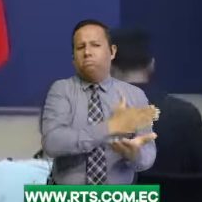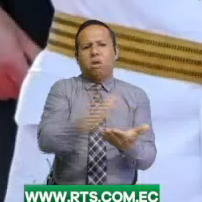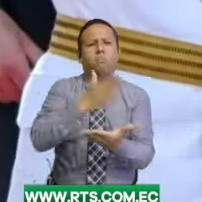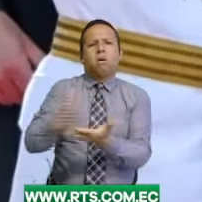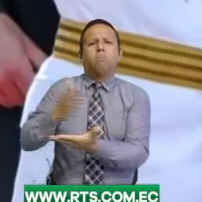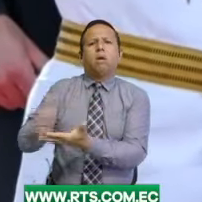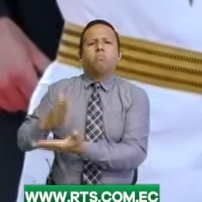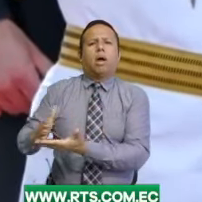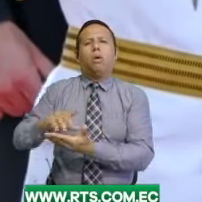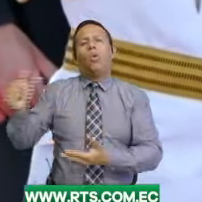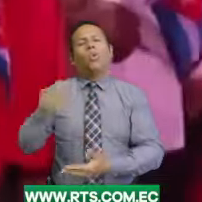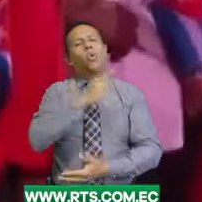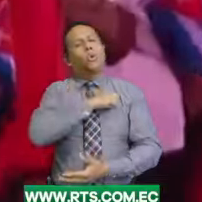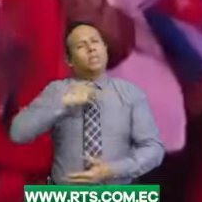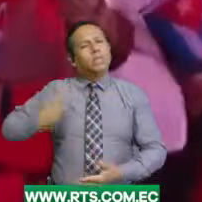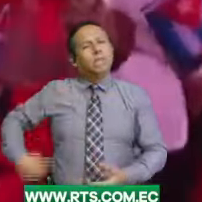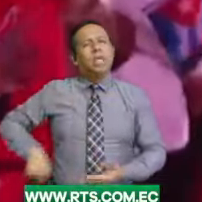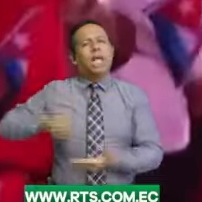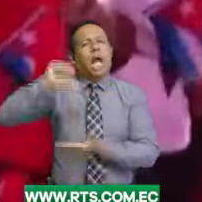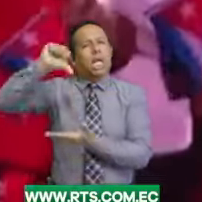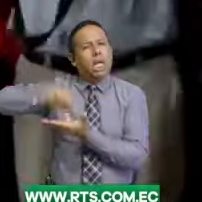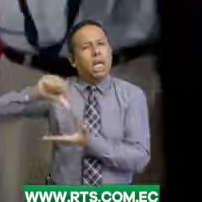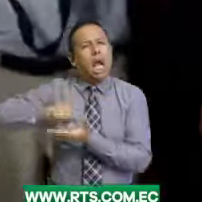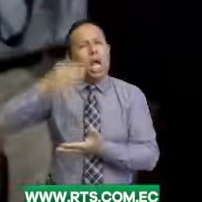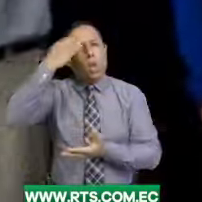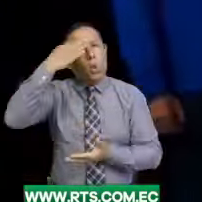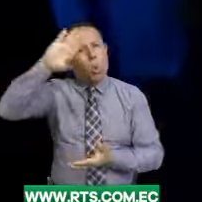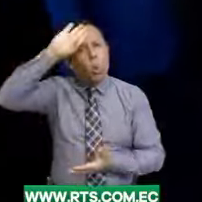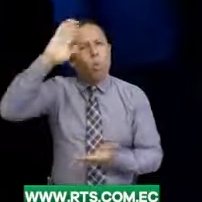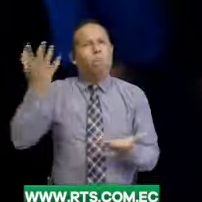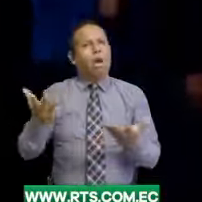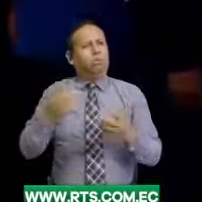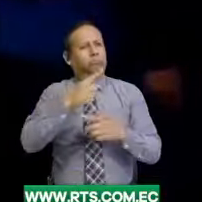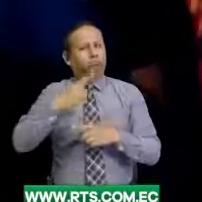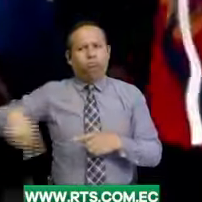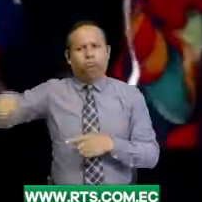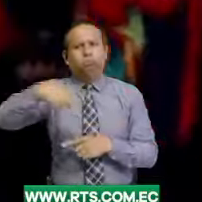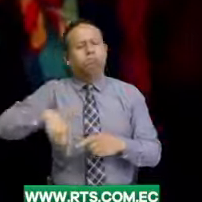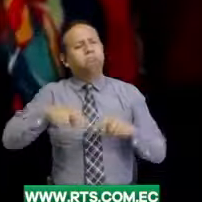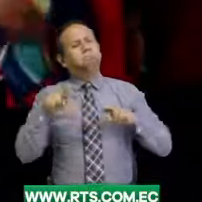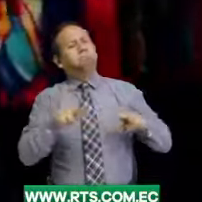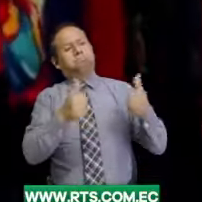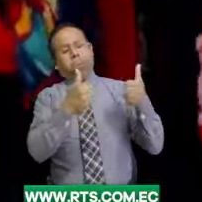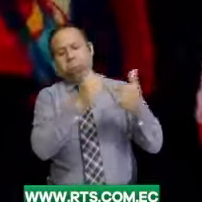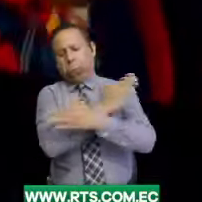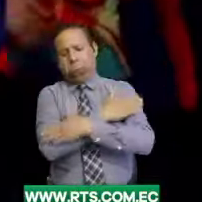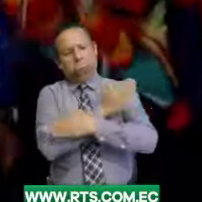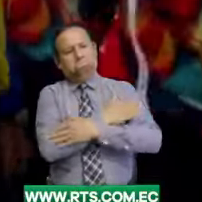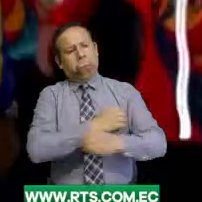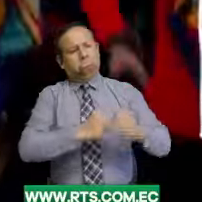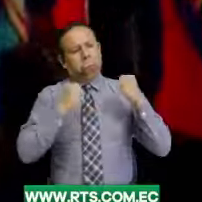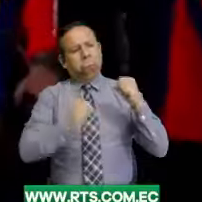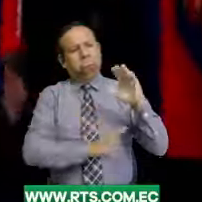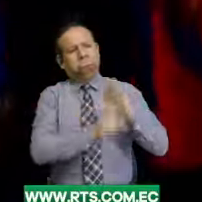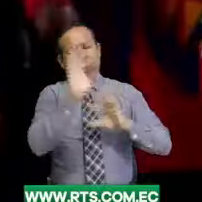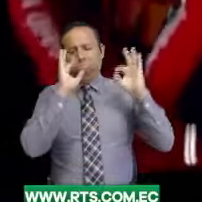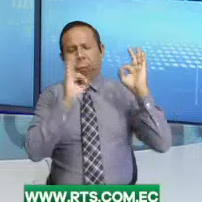mandatarios de China, Rusia, Irán, Cuba y Nicaragua felicitaron a Nicolás Maduro por su triunfo, informó Maite